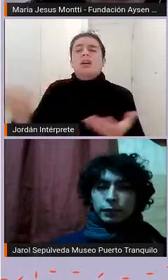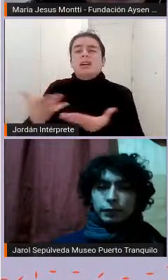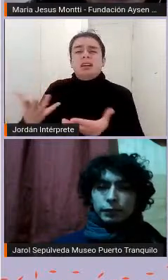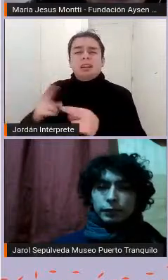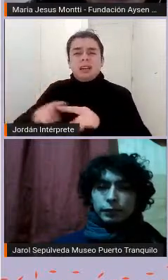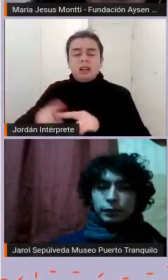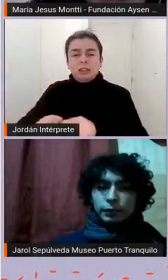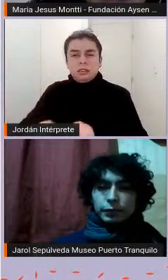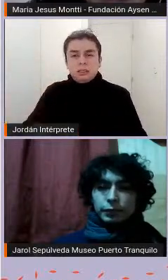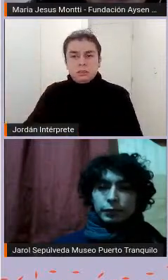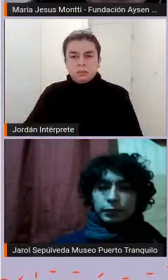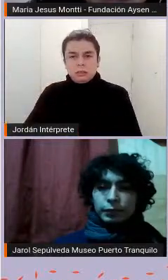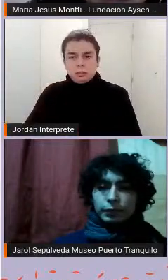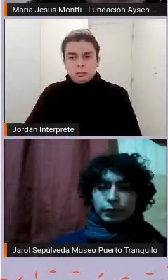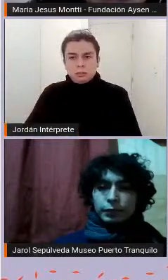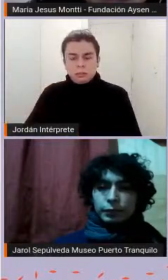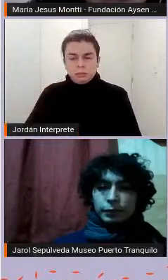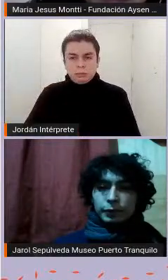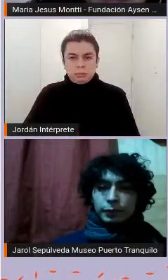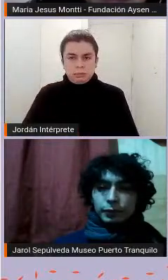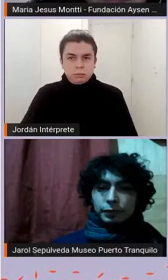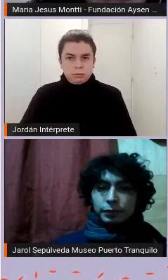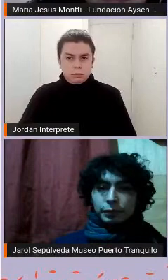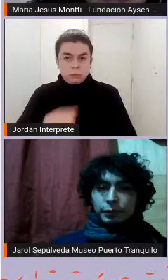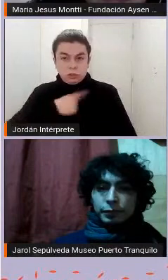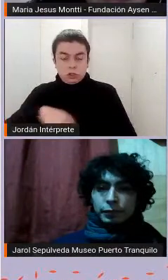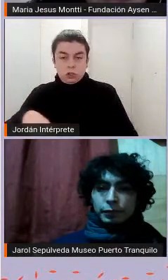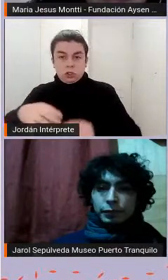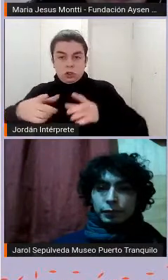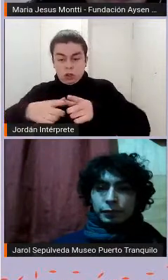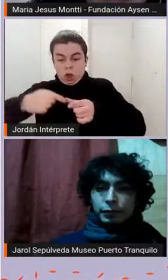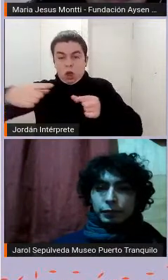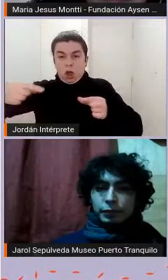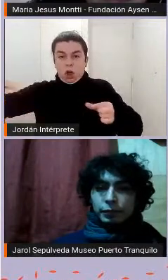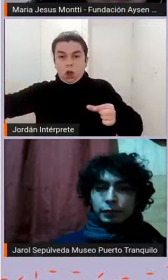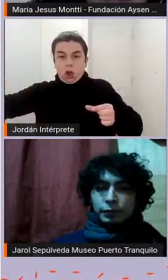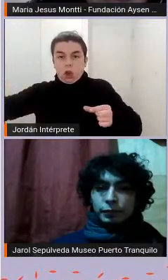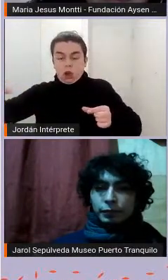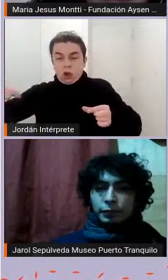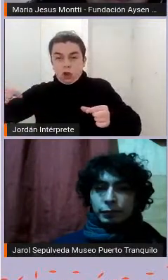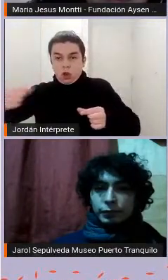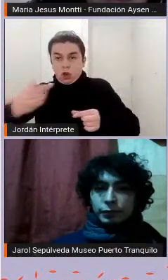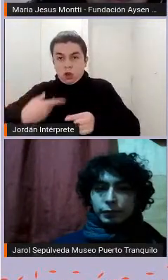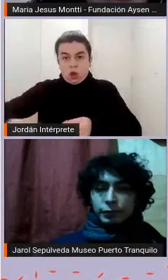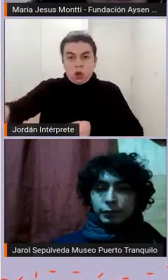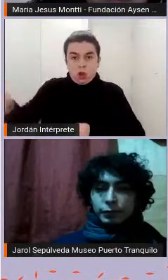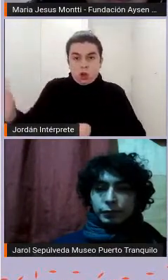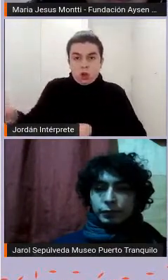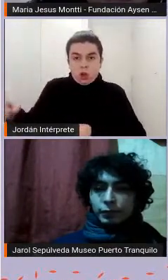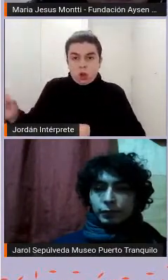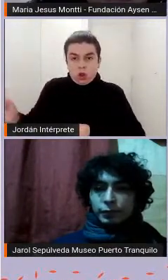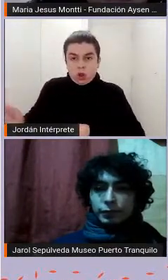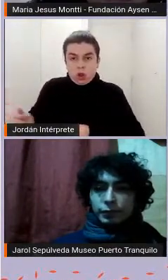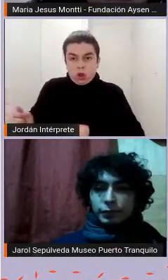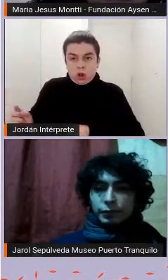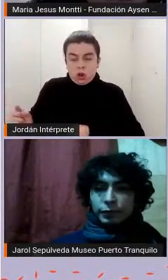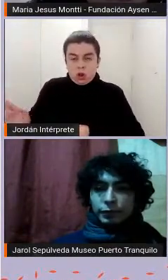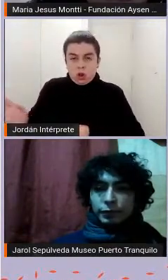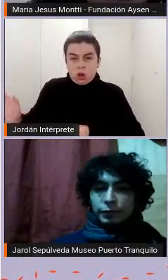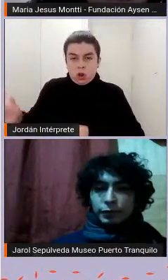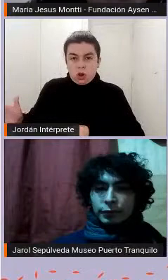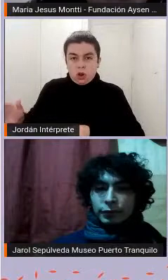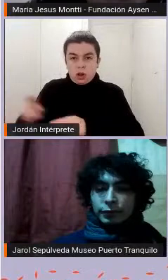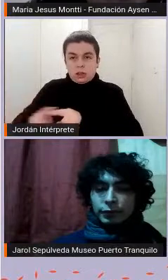Estamos seccionando una parte de la cola para que se vaya a extraviar piezas más pequeñas. Esta es la cabeza